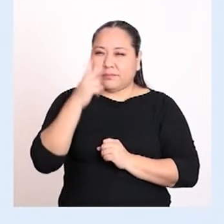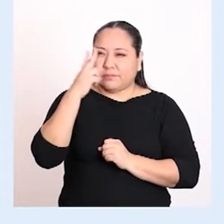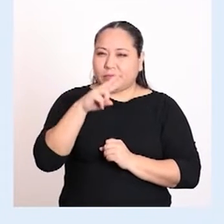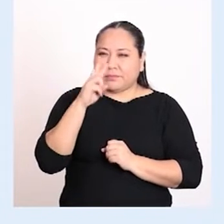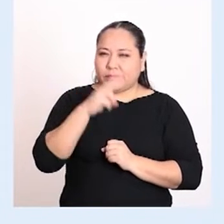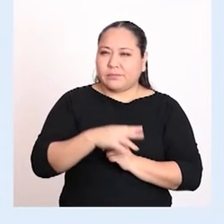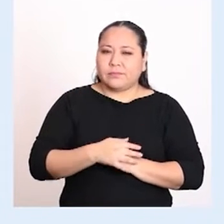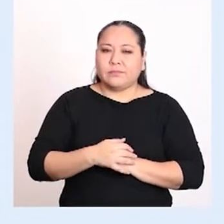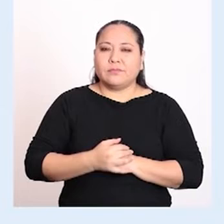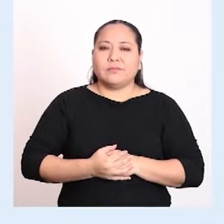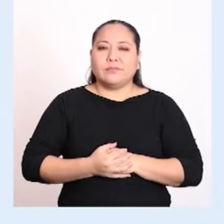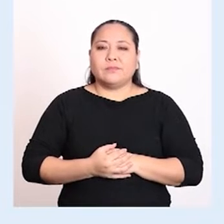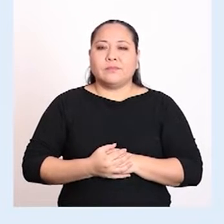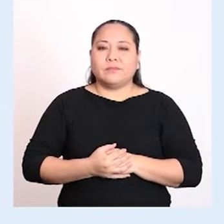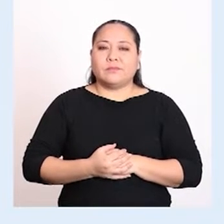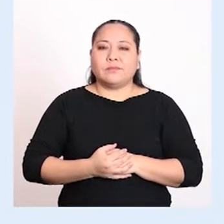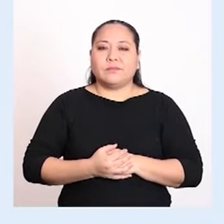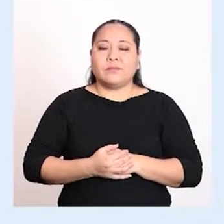tiempo.